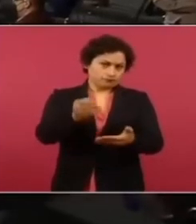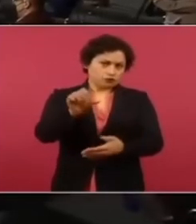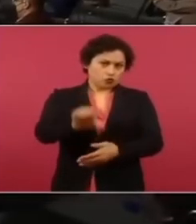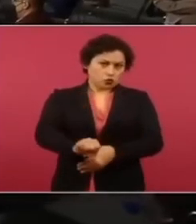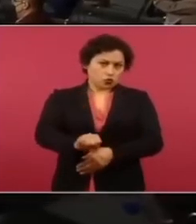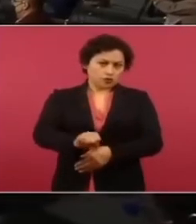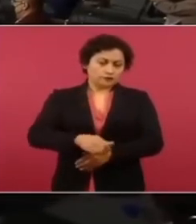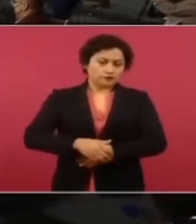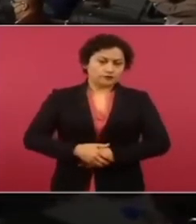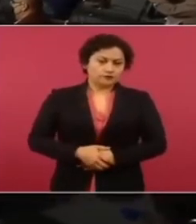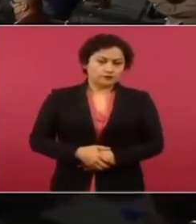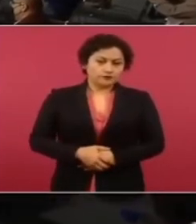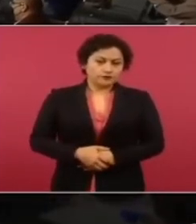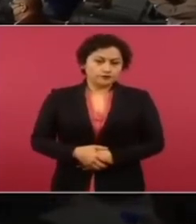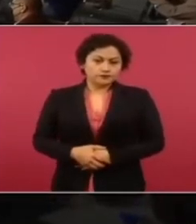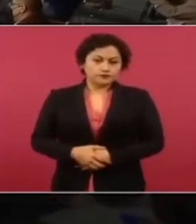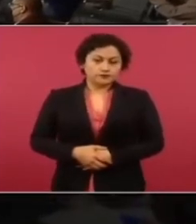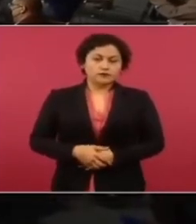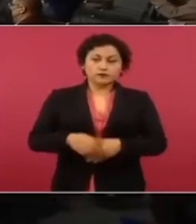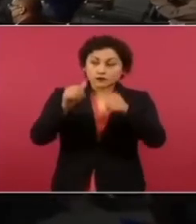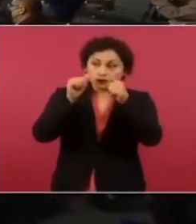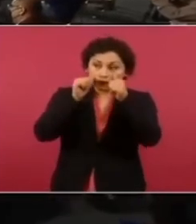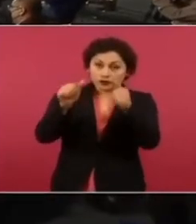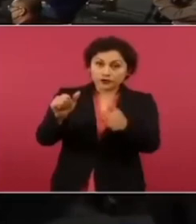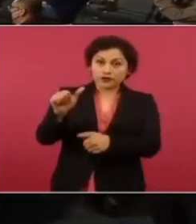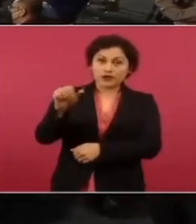Vamos a escuchar a Amir